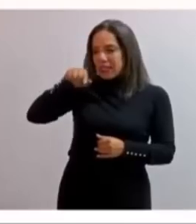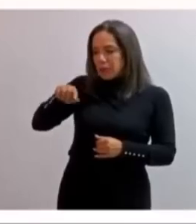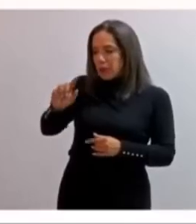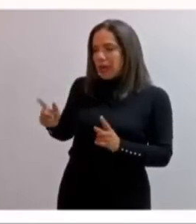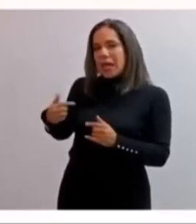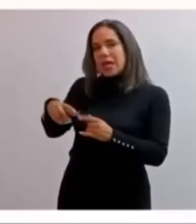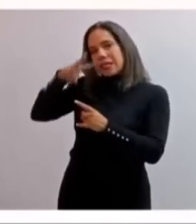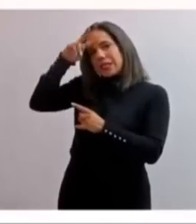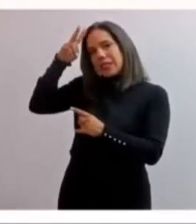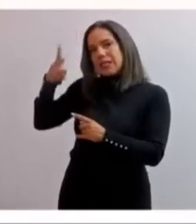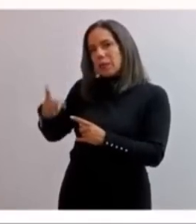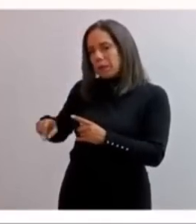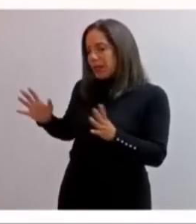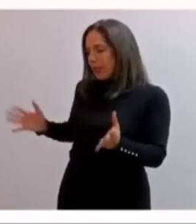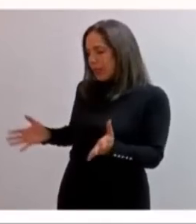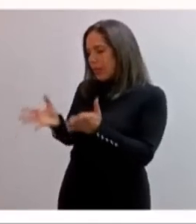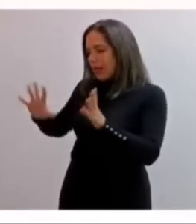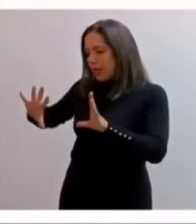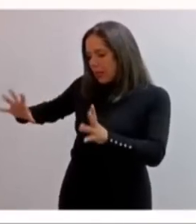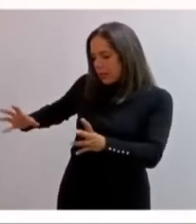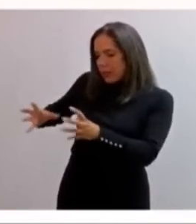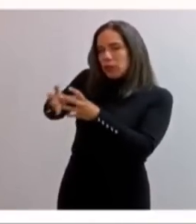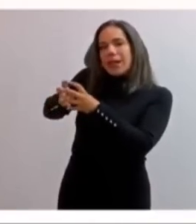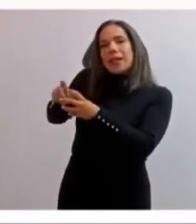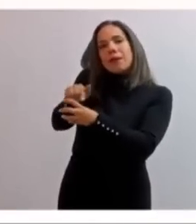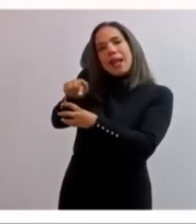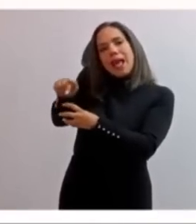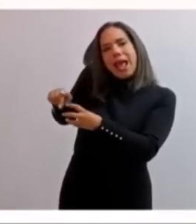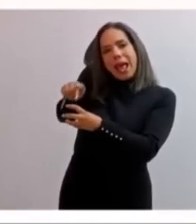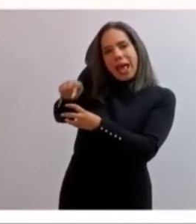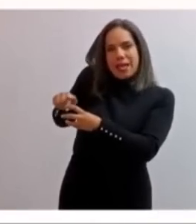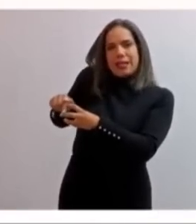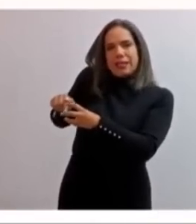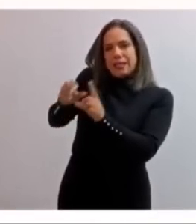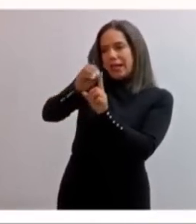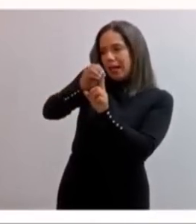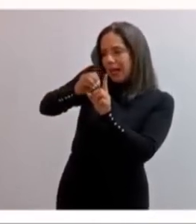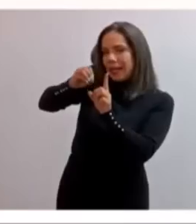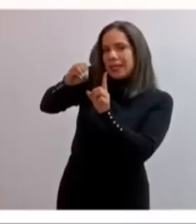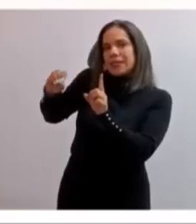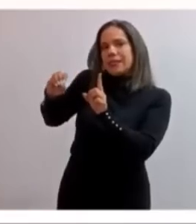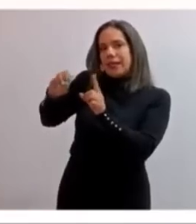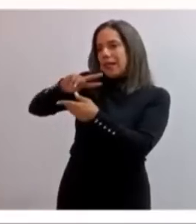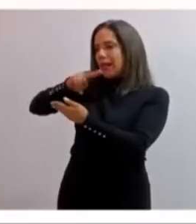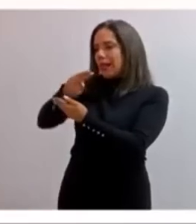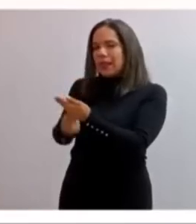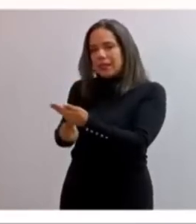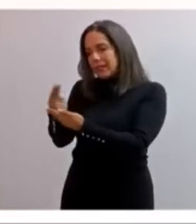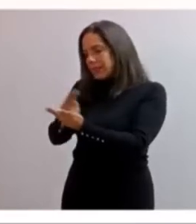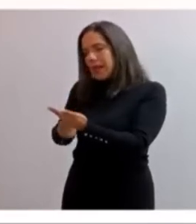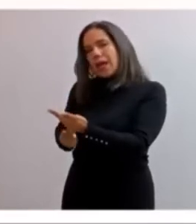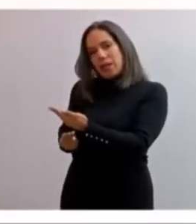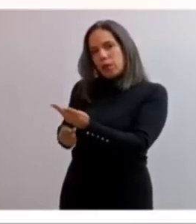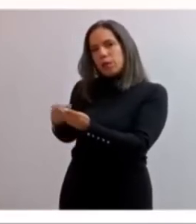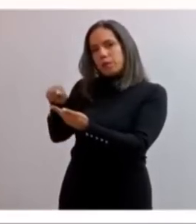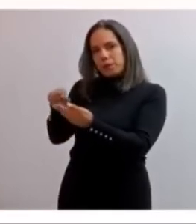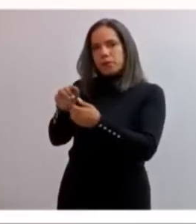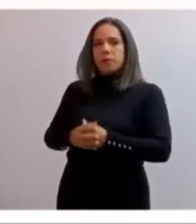mexicanas de trabajar diseños curriculares con grupos de maestros, y a esto se le ha llamado